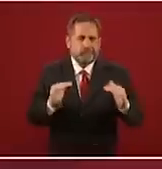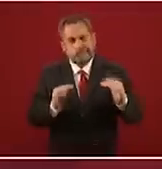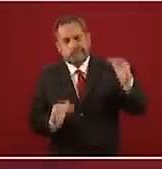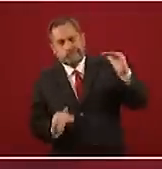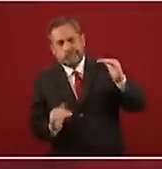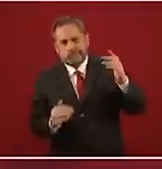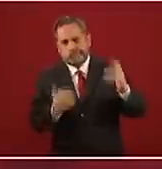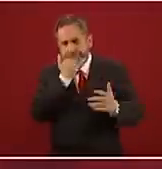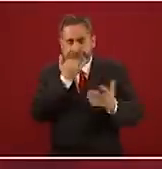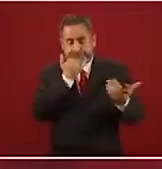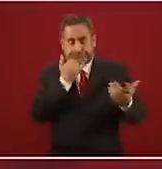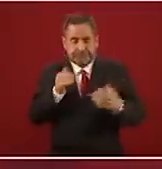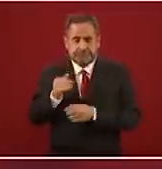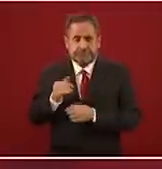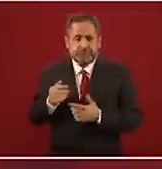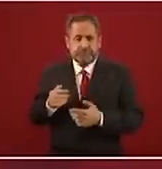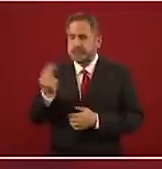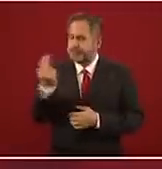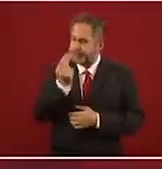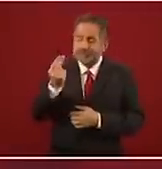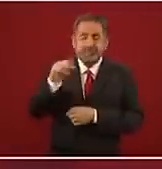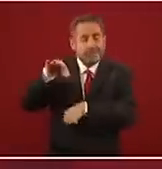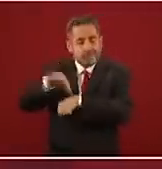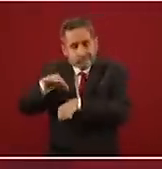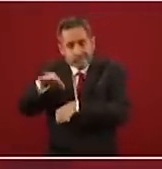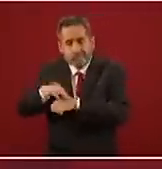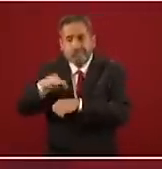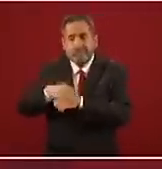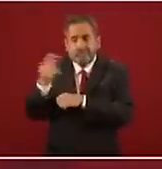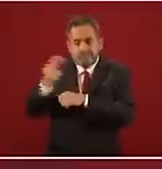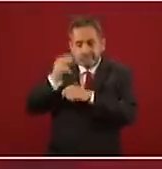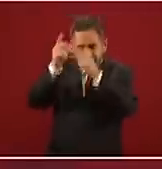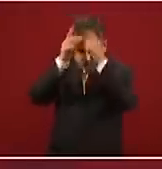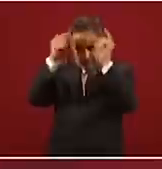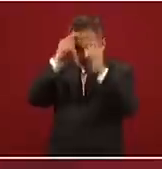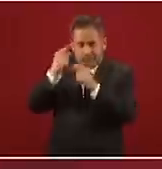desbalanceado. Necesitamos médicos, necesitamos enfermeras.